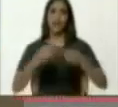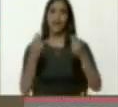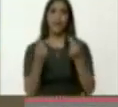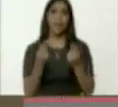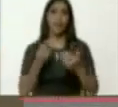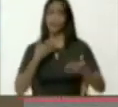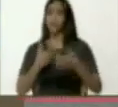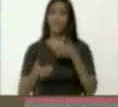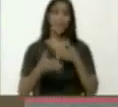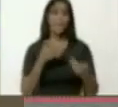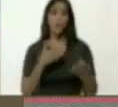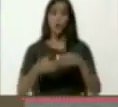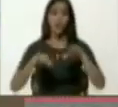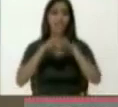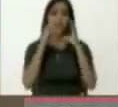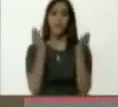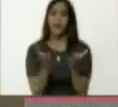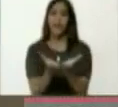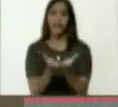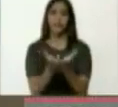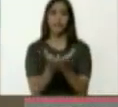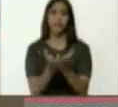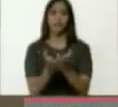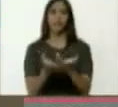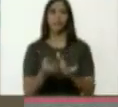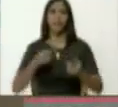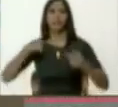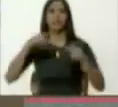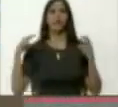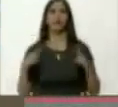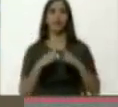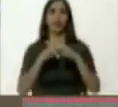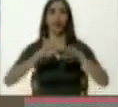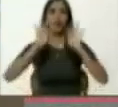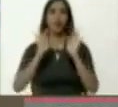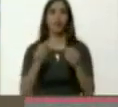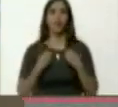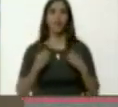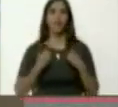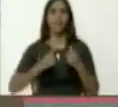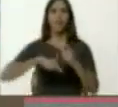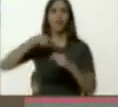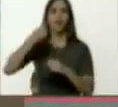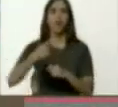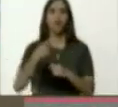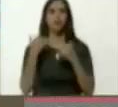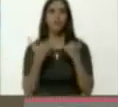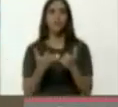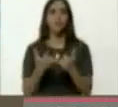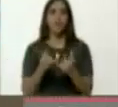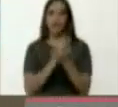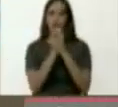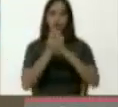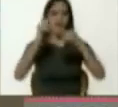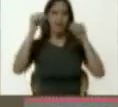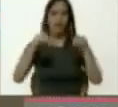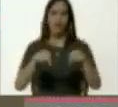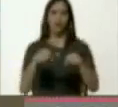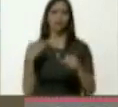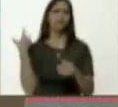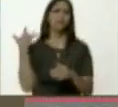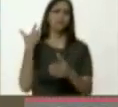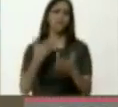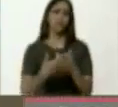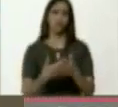le importa el planeta. Si hubiesen encontrado la forma de vivir en otro, ya no existiera desde hace mucho